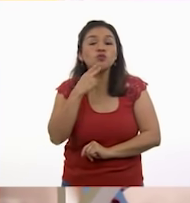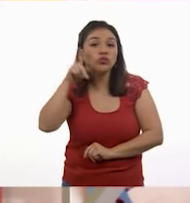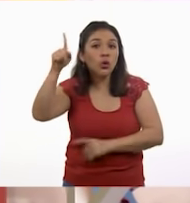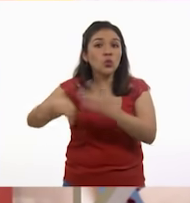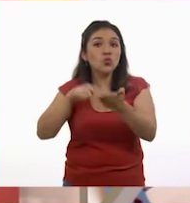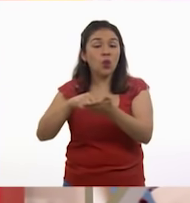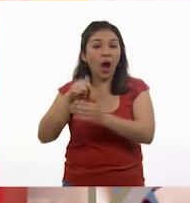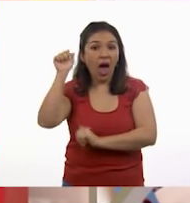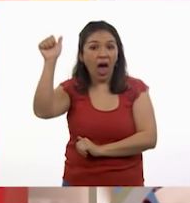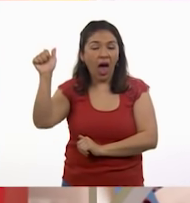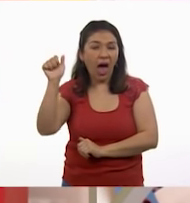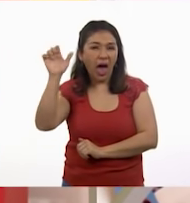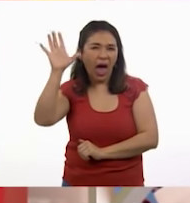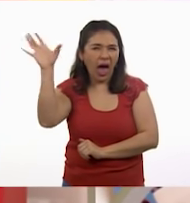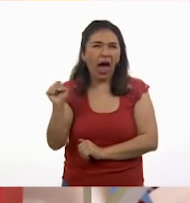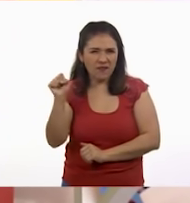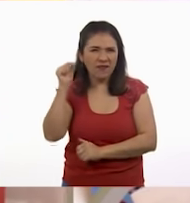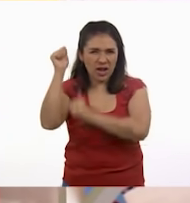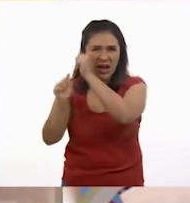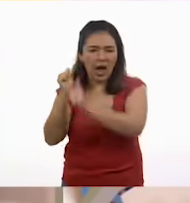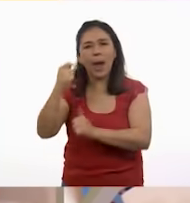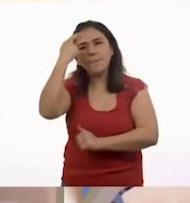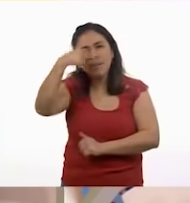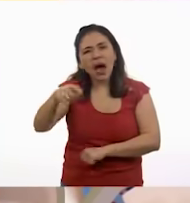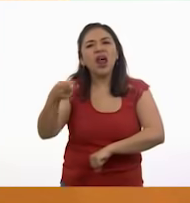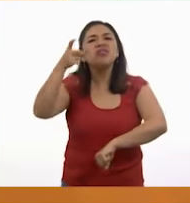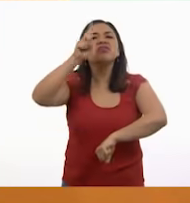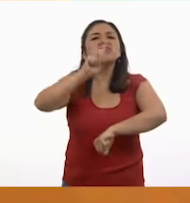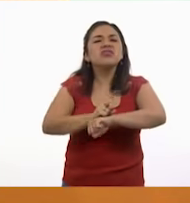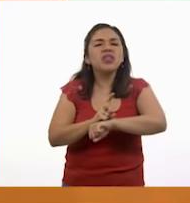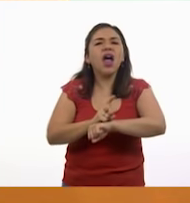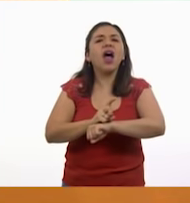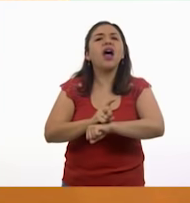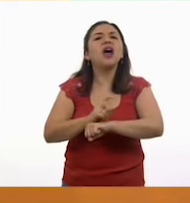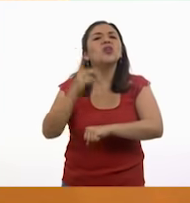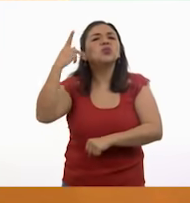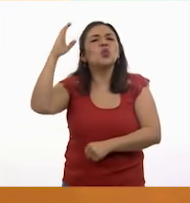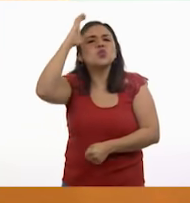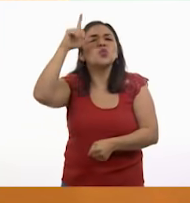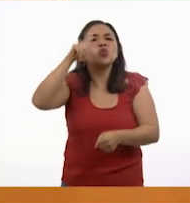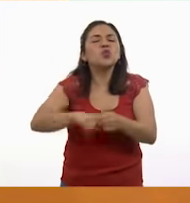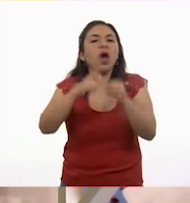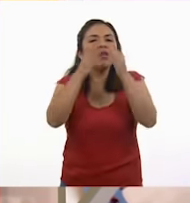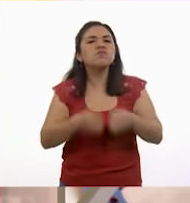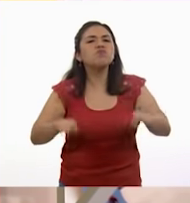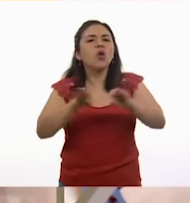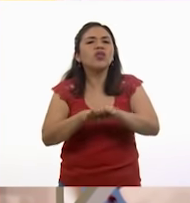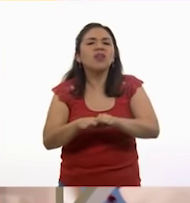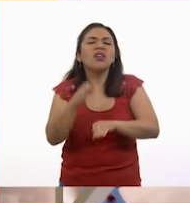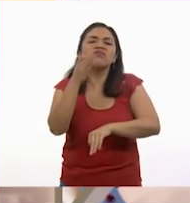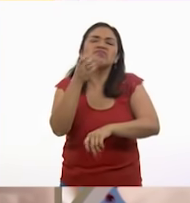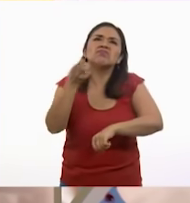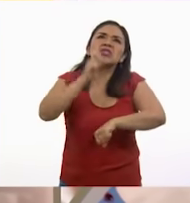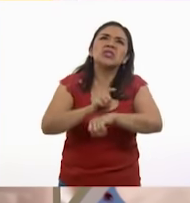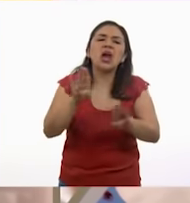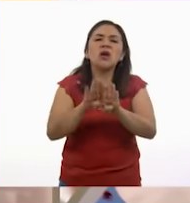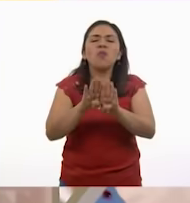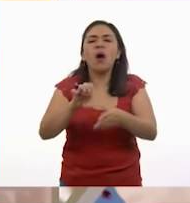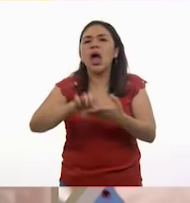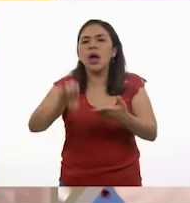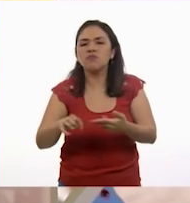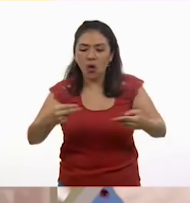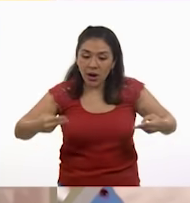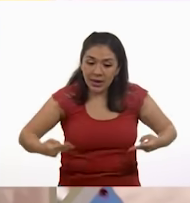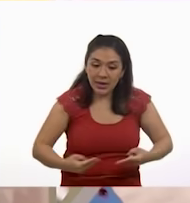para algunas ceremonias y momentos importantes para ellos como podría ser a lo mejor el nacimiento